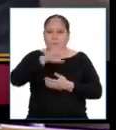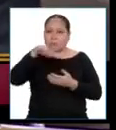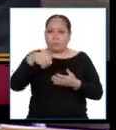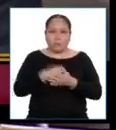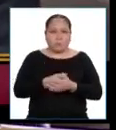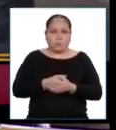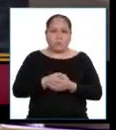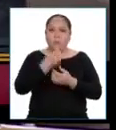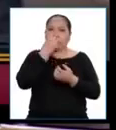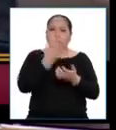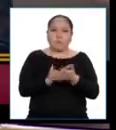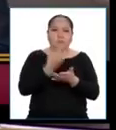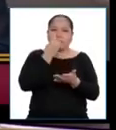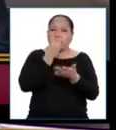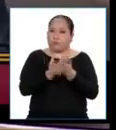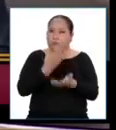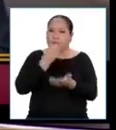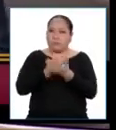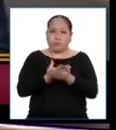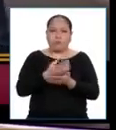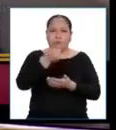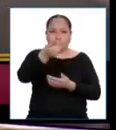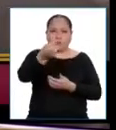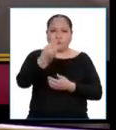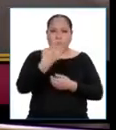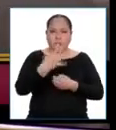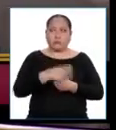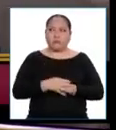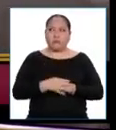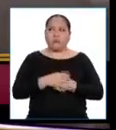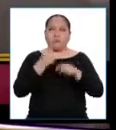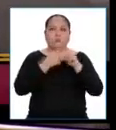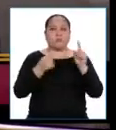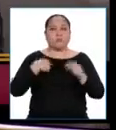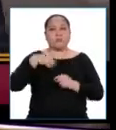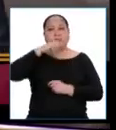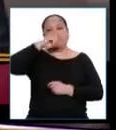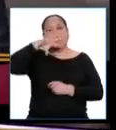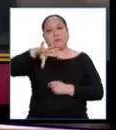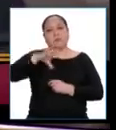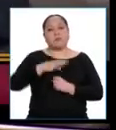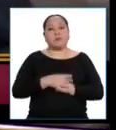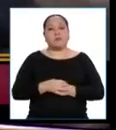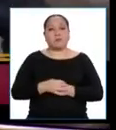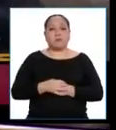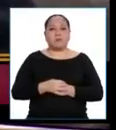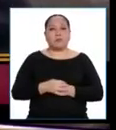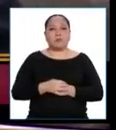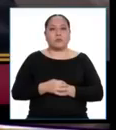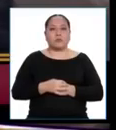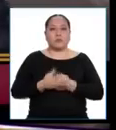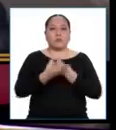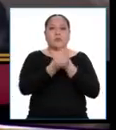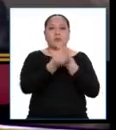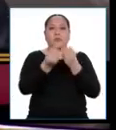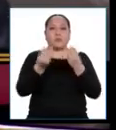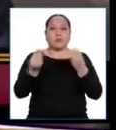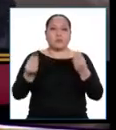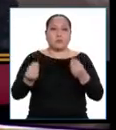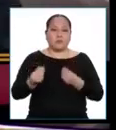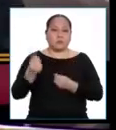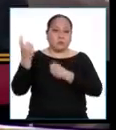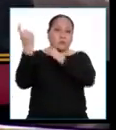las bondades que usted acaba de mencionar, pero le voy a decir algo que muchos